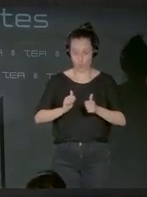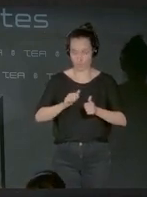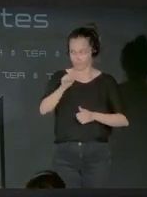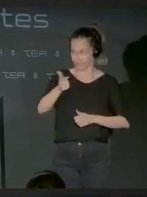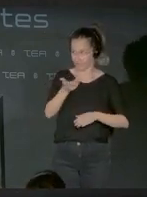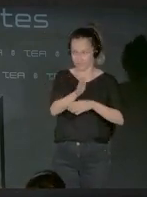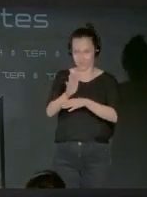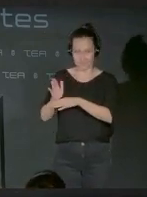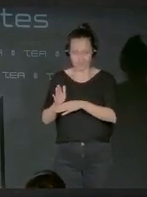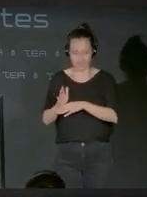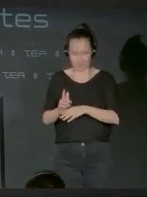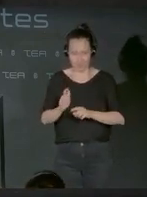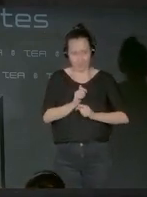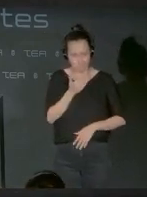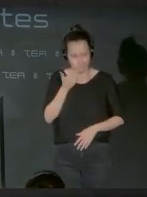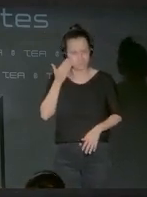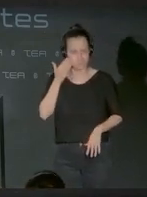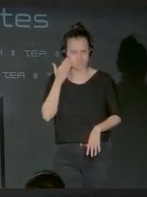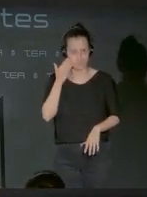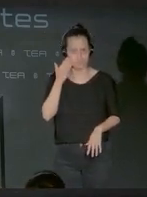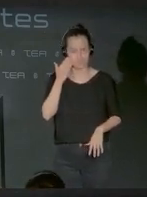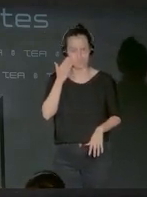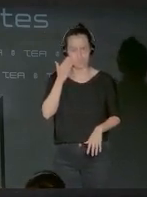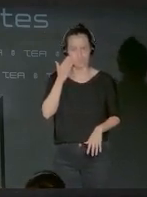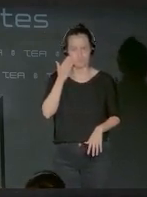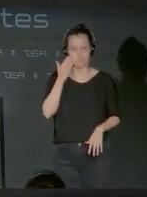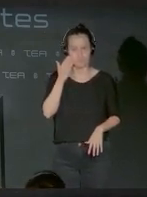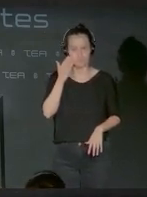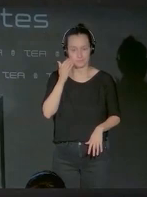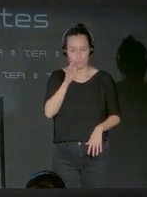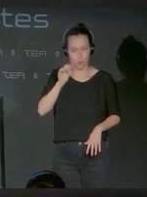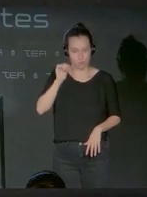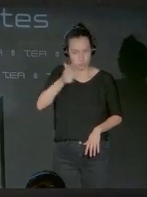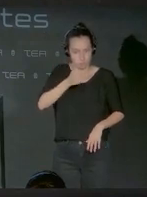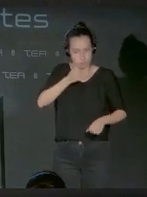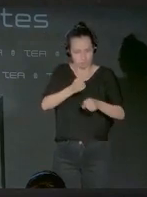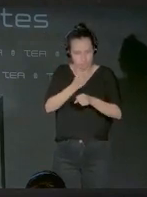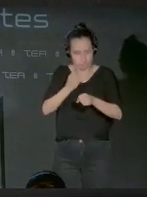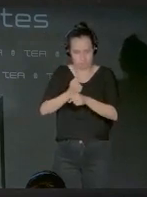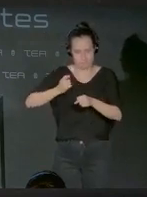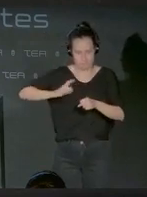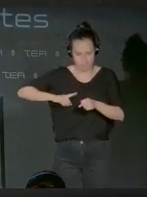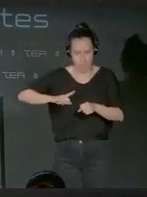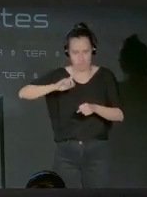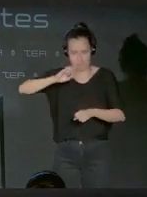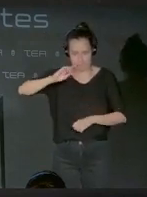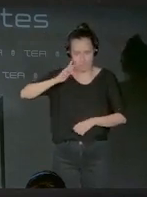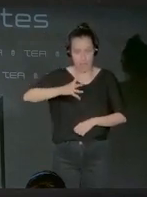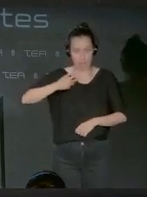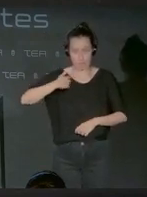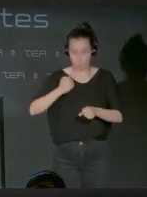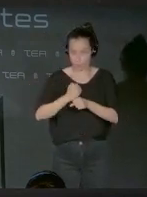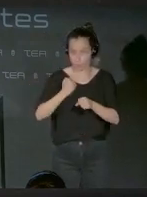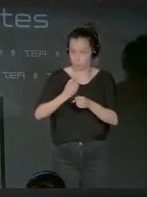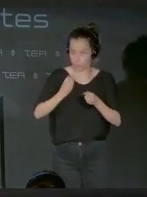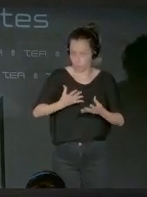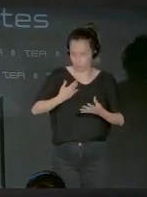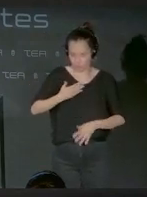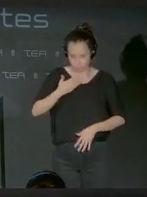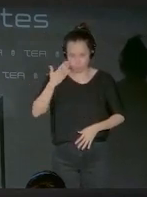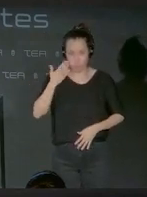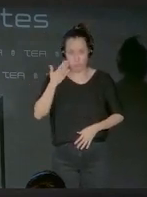plenamente orgulloso Y por el por el trabajo realizado en estos meses y en estos años y que se